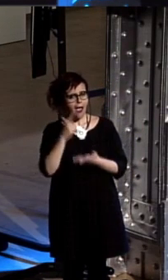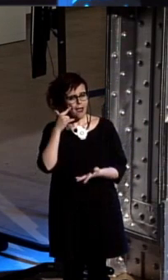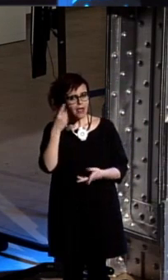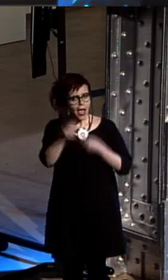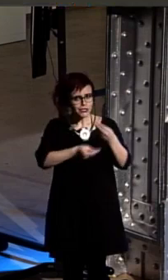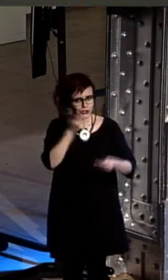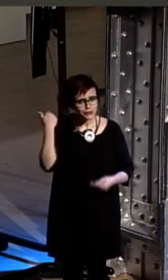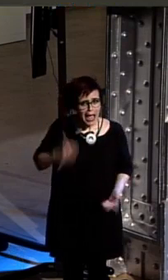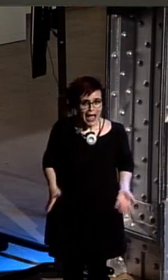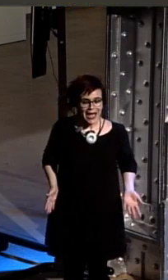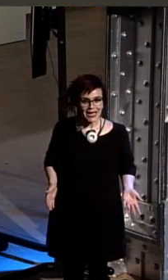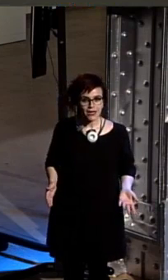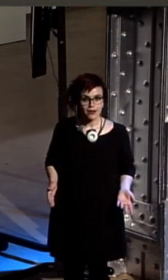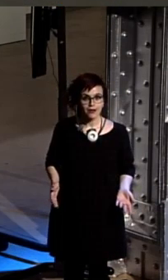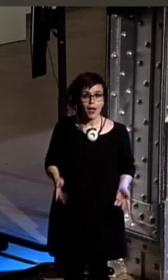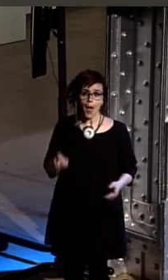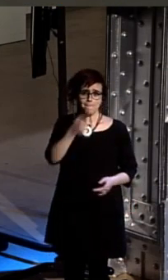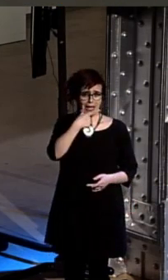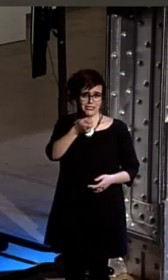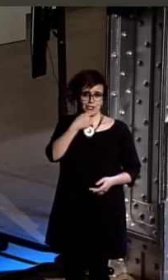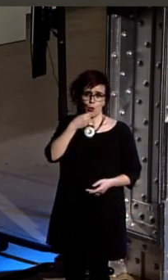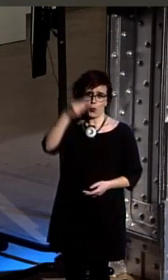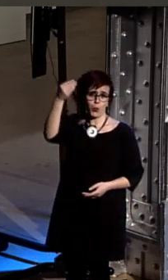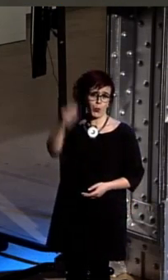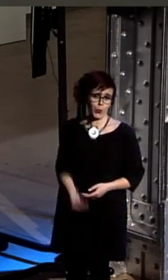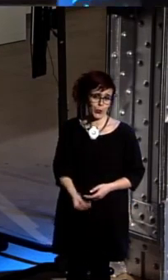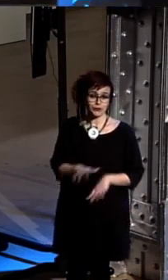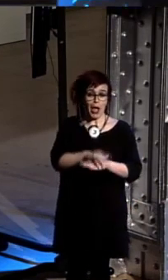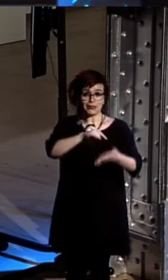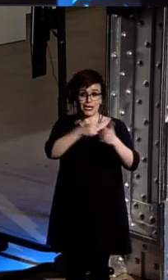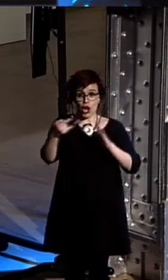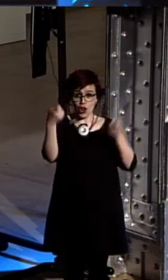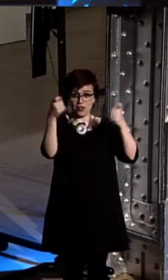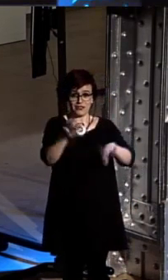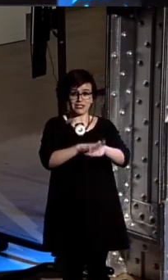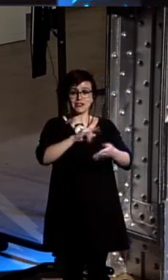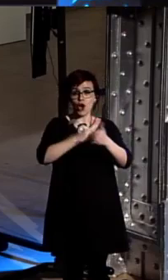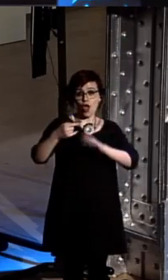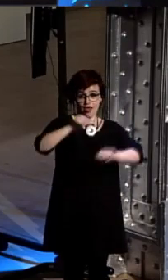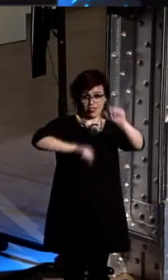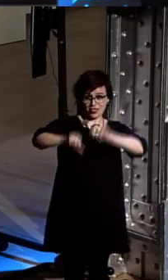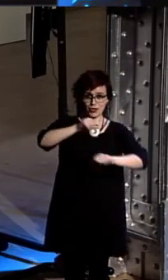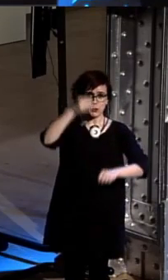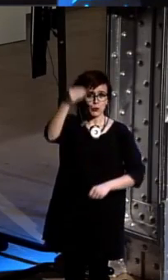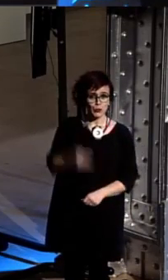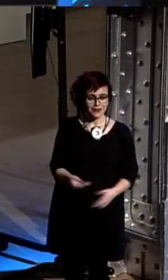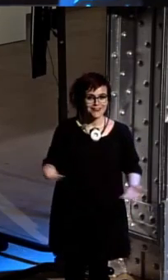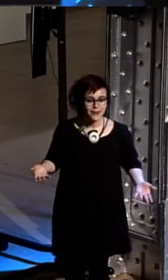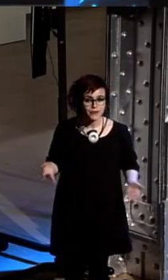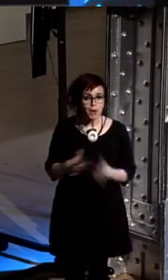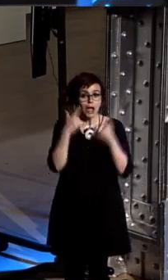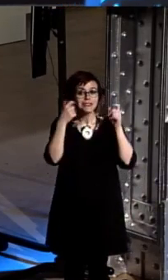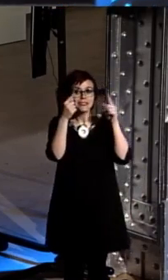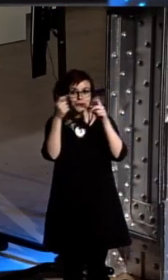hace. Hay pastillas, eso es tecnología, no es la tecnología electrónica, no es tecnología, ¿de verdad? Bueno, ya entiendo. Es decir, hemos